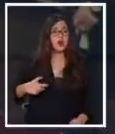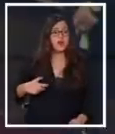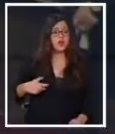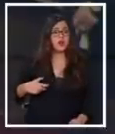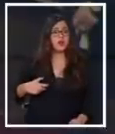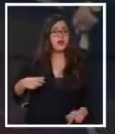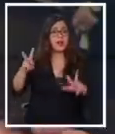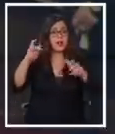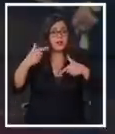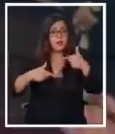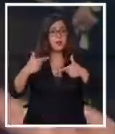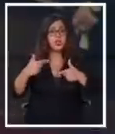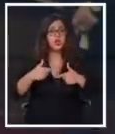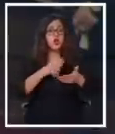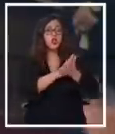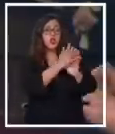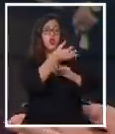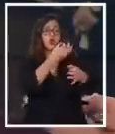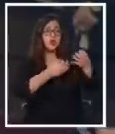creo que todo